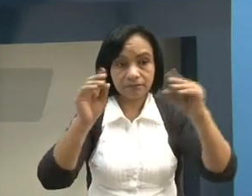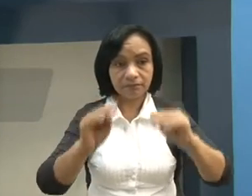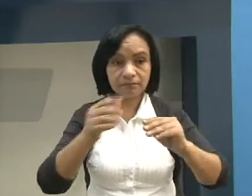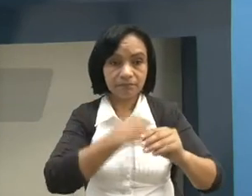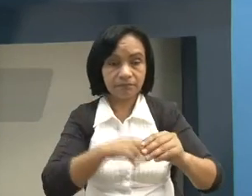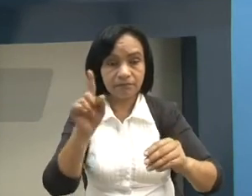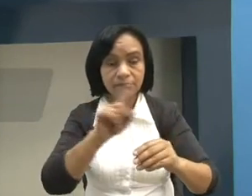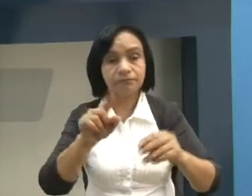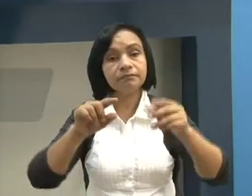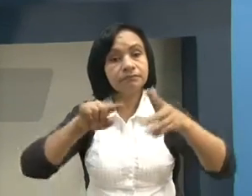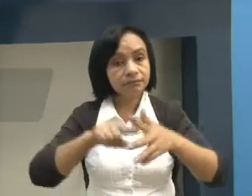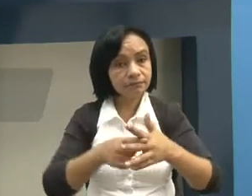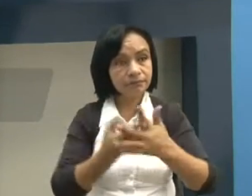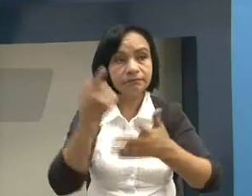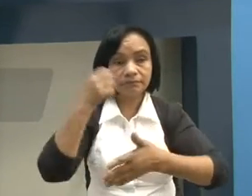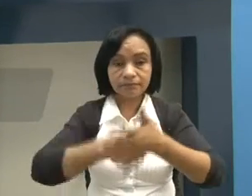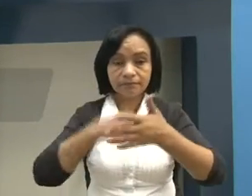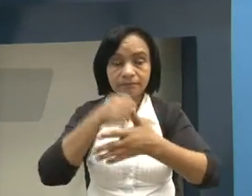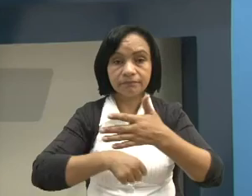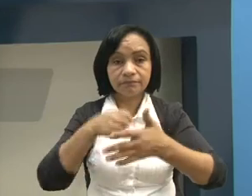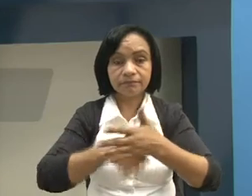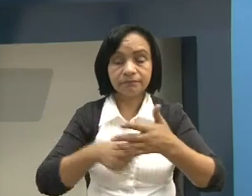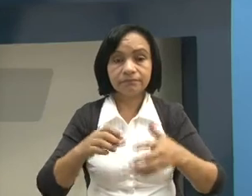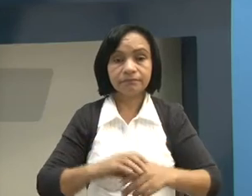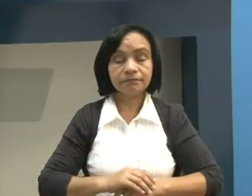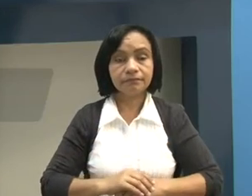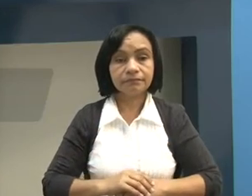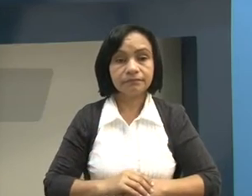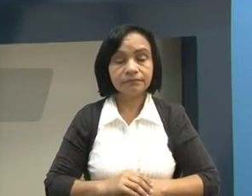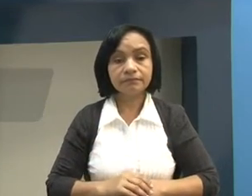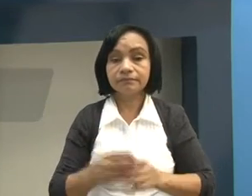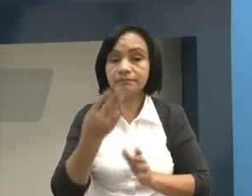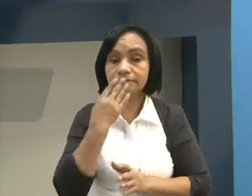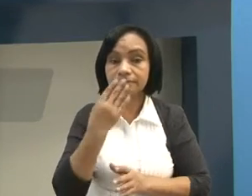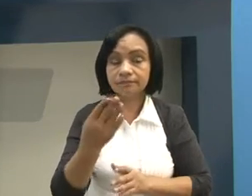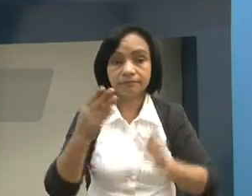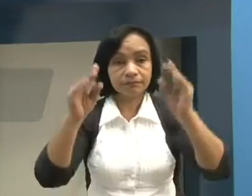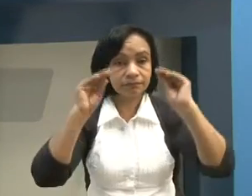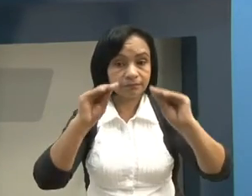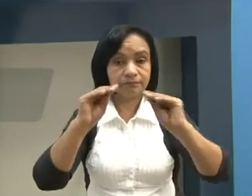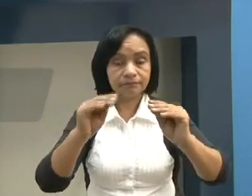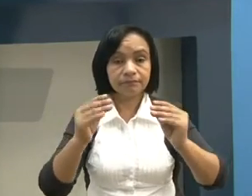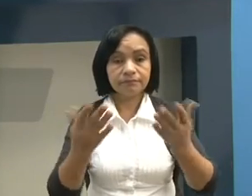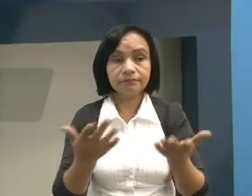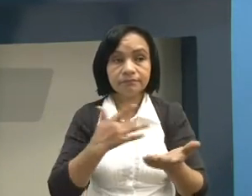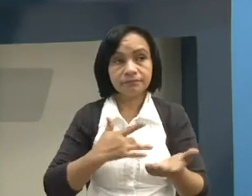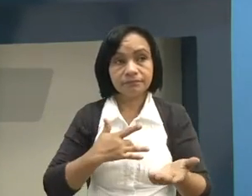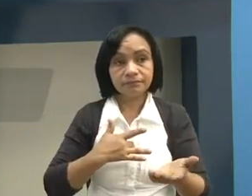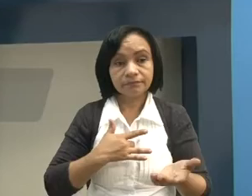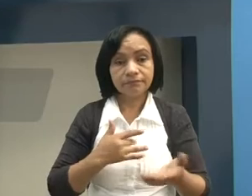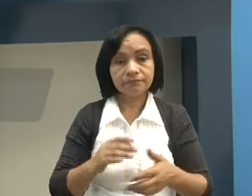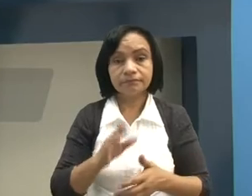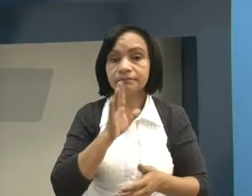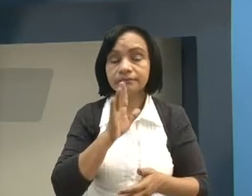la campaña por la batalla también de la calidad de la educación. Entonces, cuando